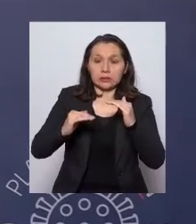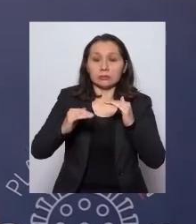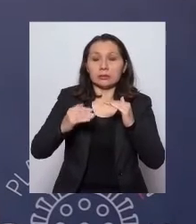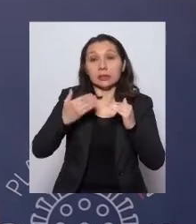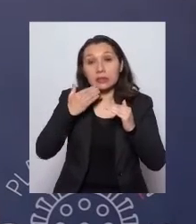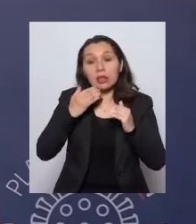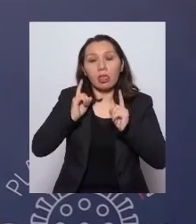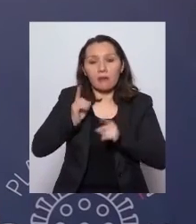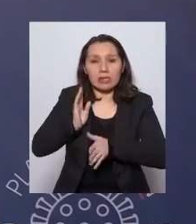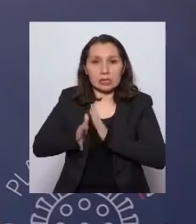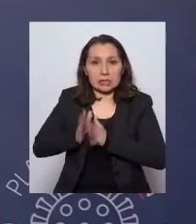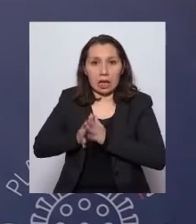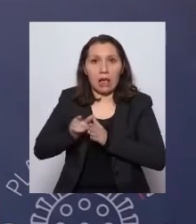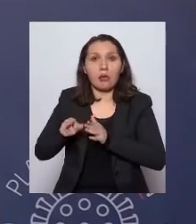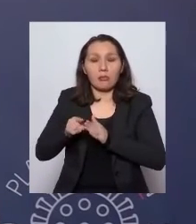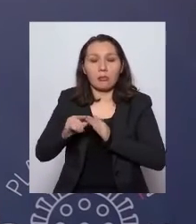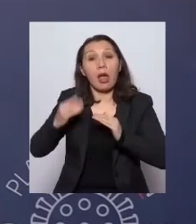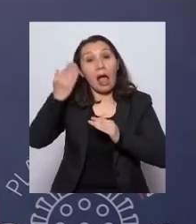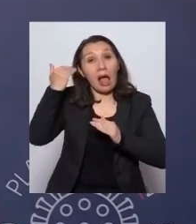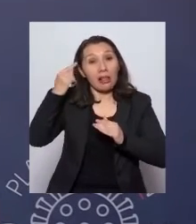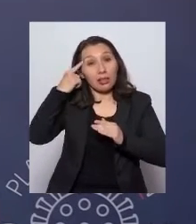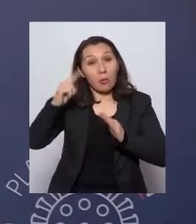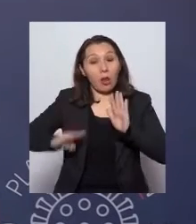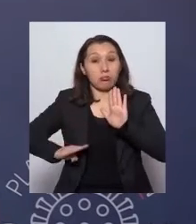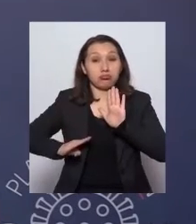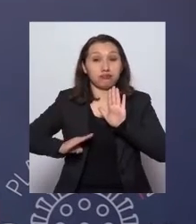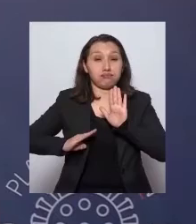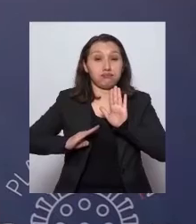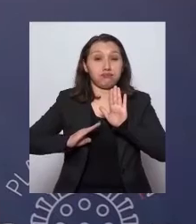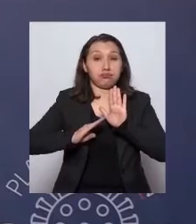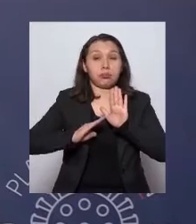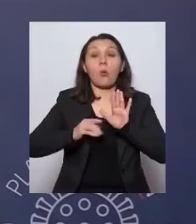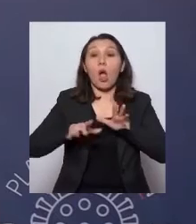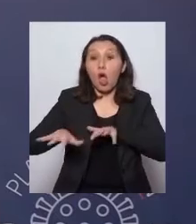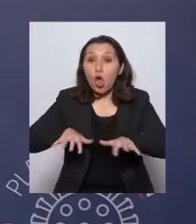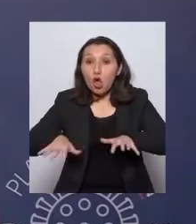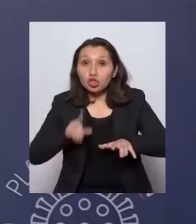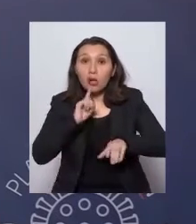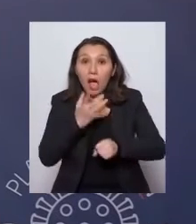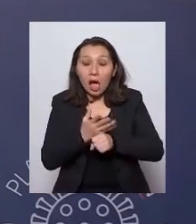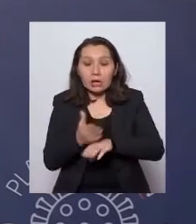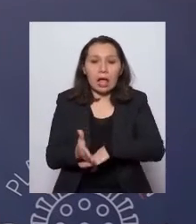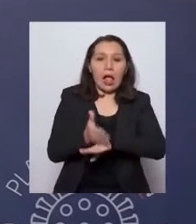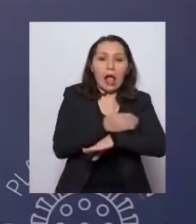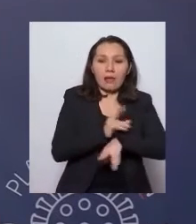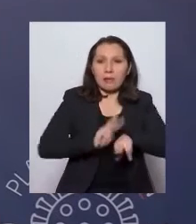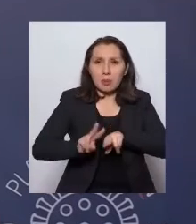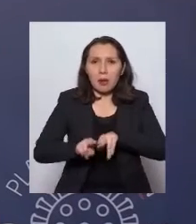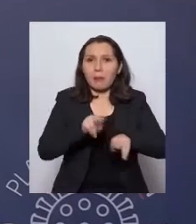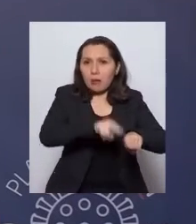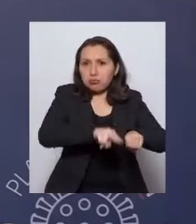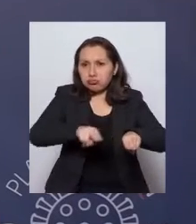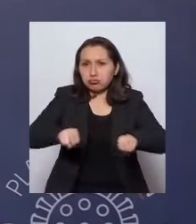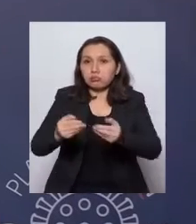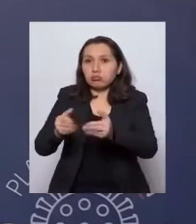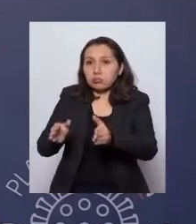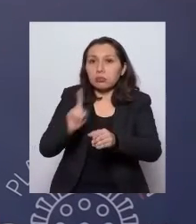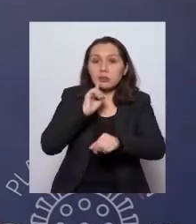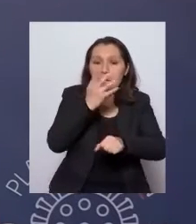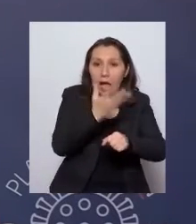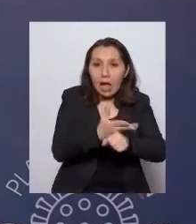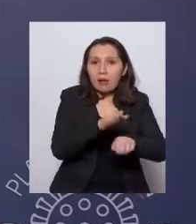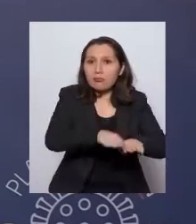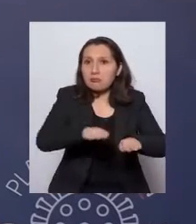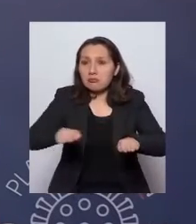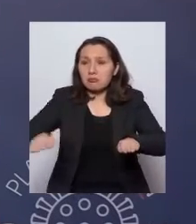acelerar esta curva que veíamos de crecimiento de la infraestructura hemos tenido que anticipar la de manera tal de tener como se